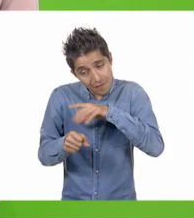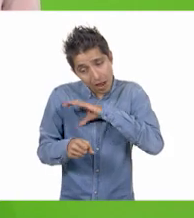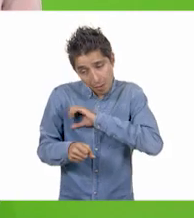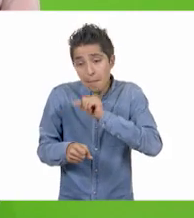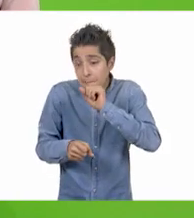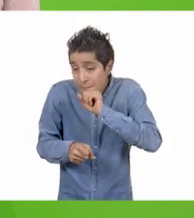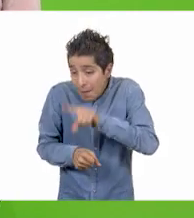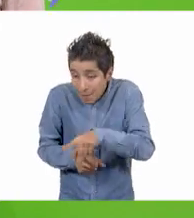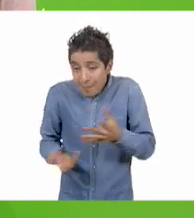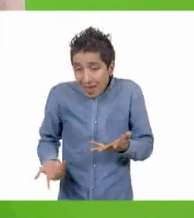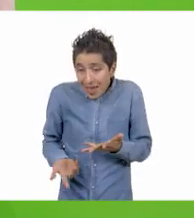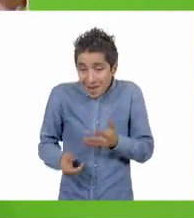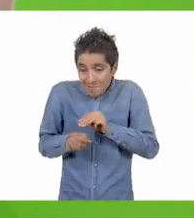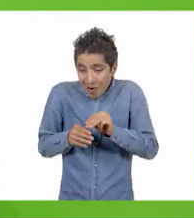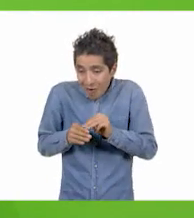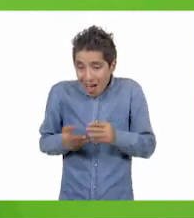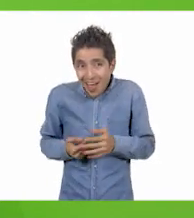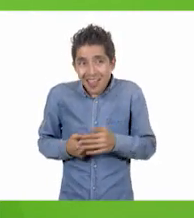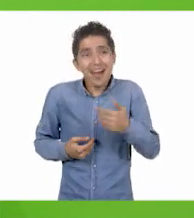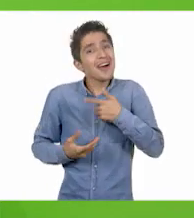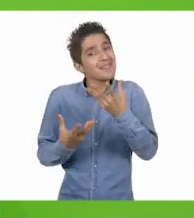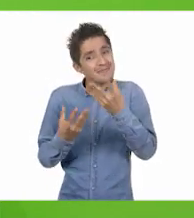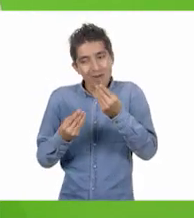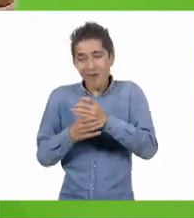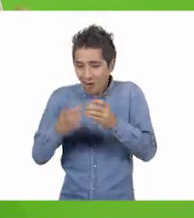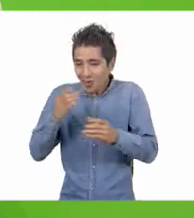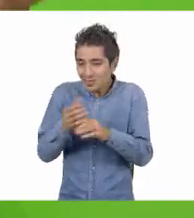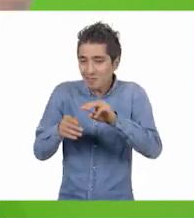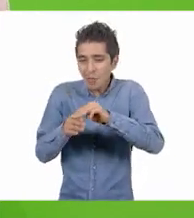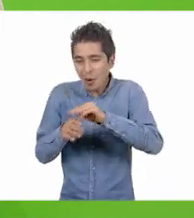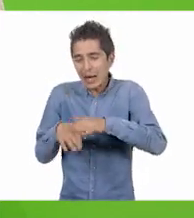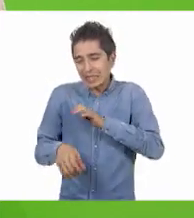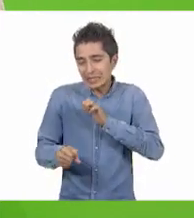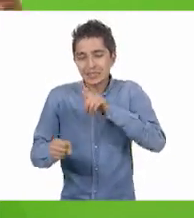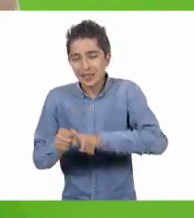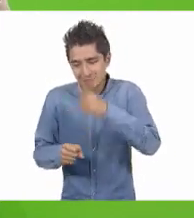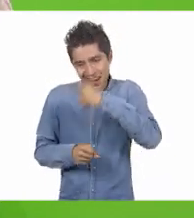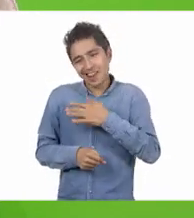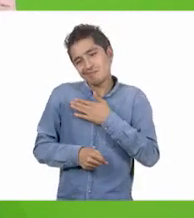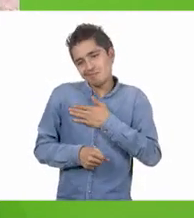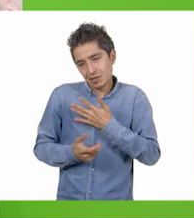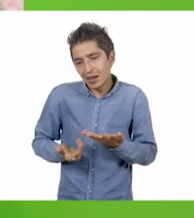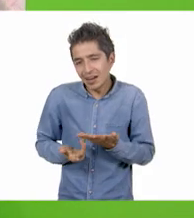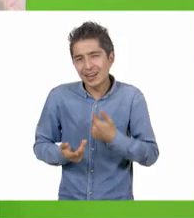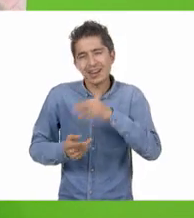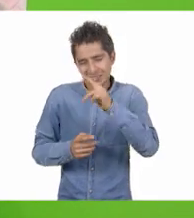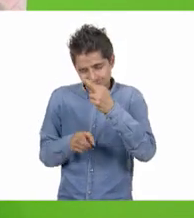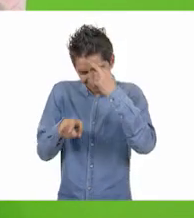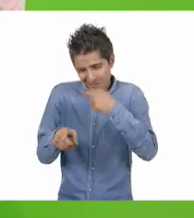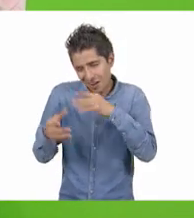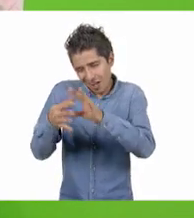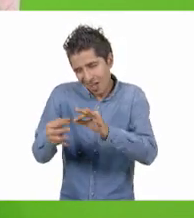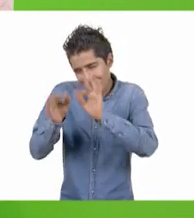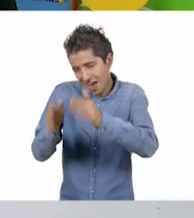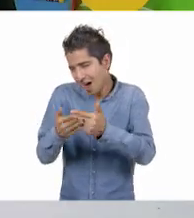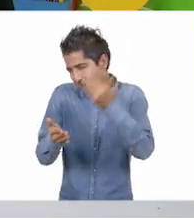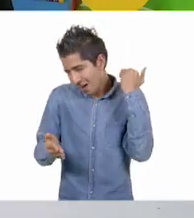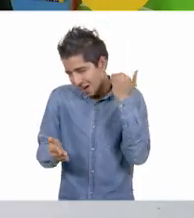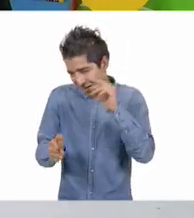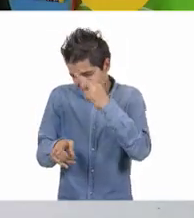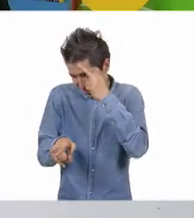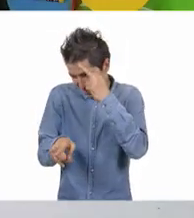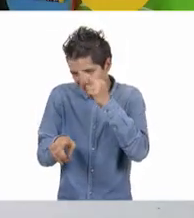es el morado. Tengo muchas cosas moradas que son muy especiales para mí. ¿Se acuerdan que ya les había comentado eso? Sí, sí es